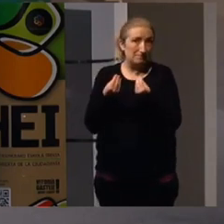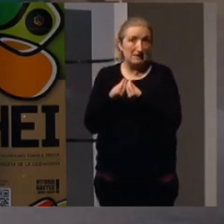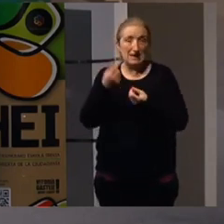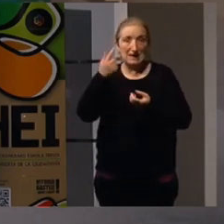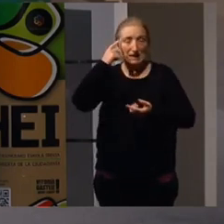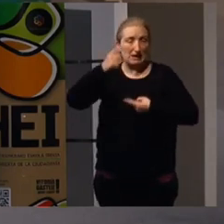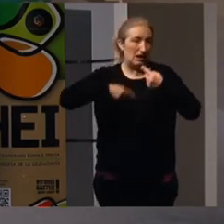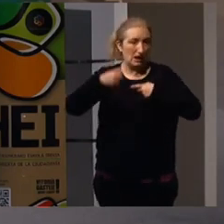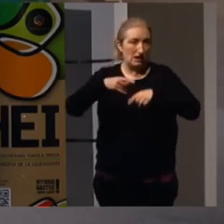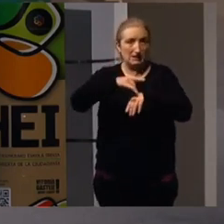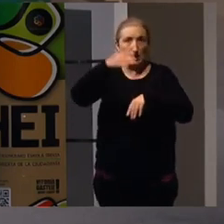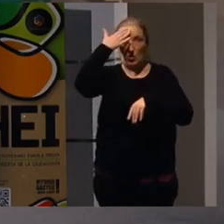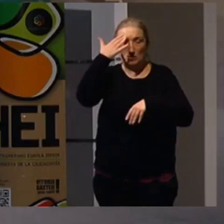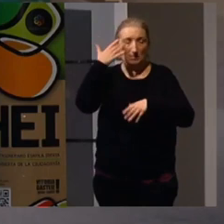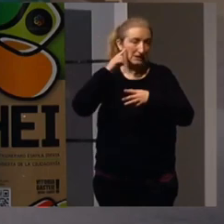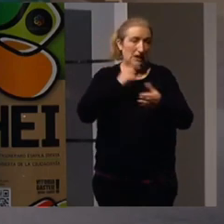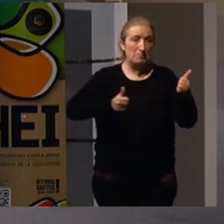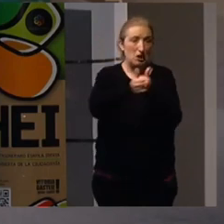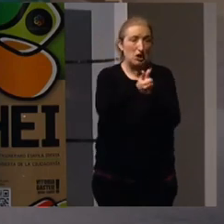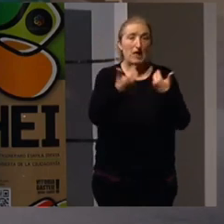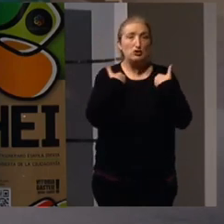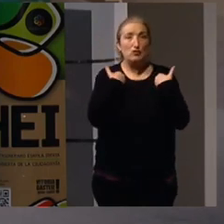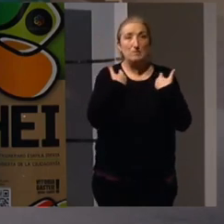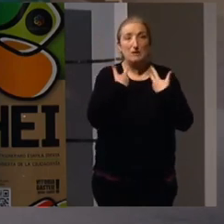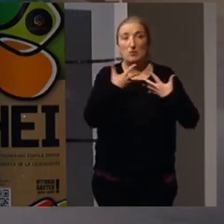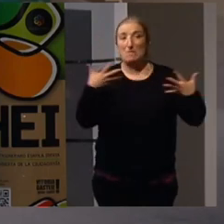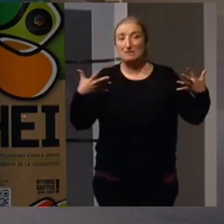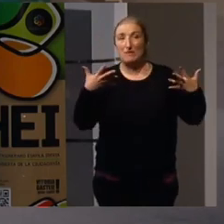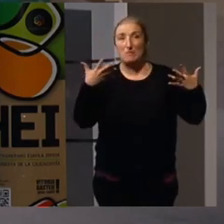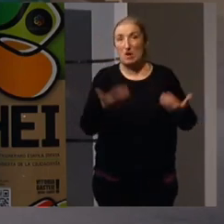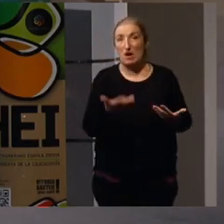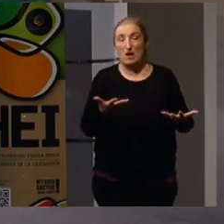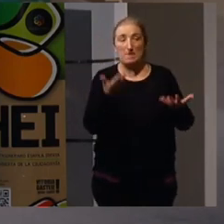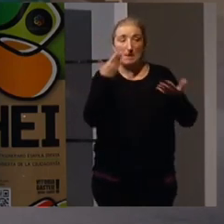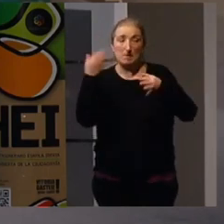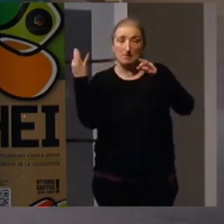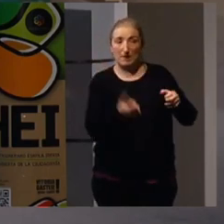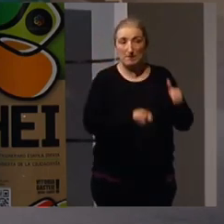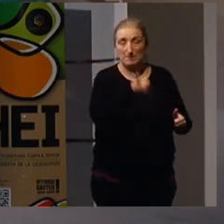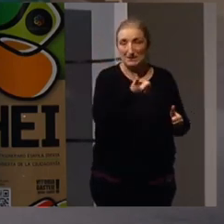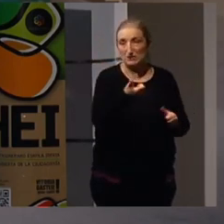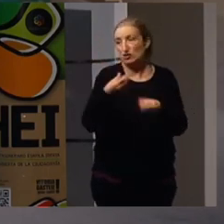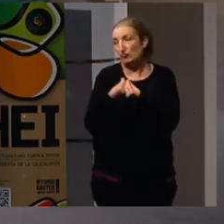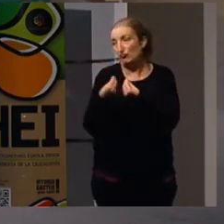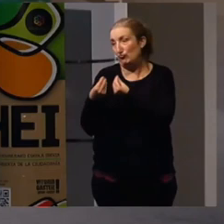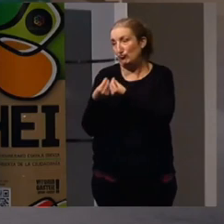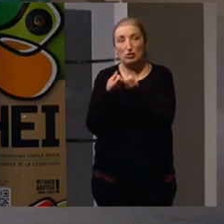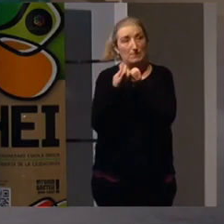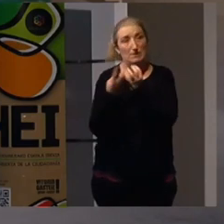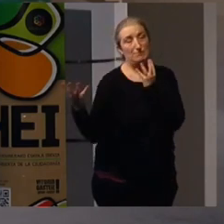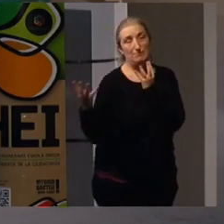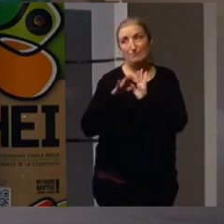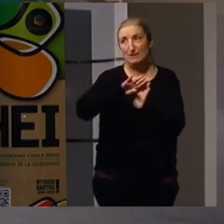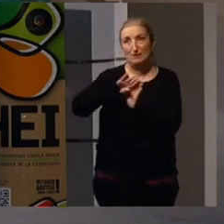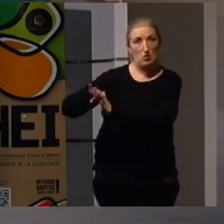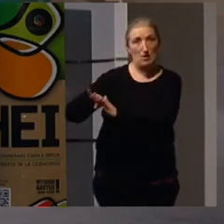salud mental está diseñada para priorizar a quien tiene un sufrimiento más desestructurante, pues no tiene recursos ni espacio suficiente como para ver a todo el mundo, lo